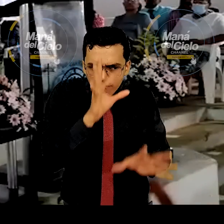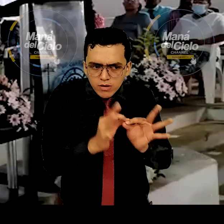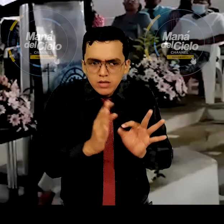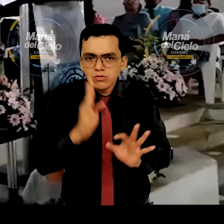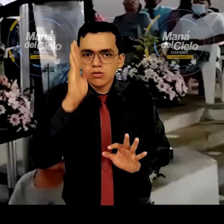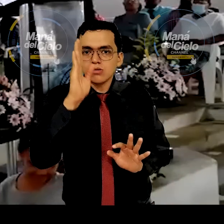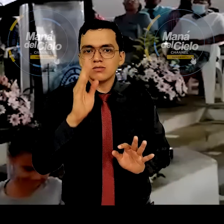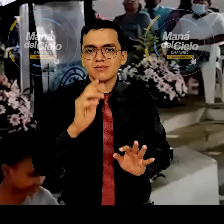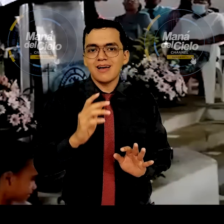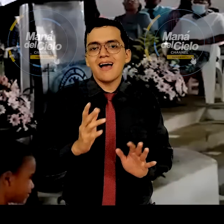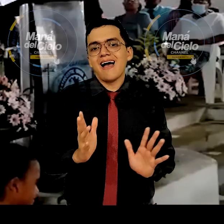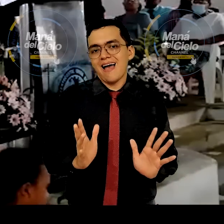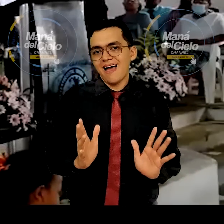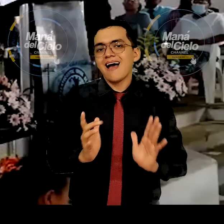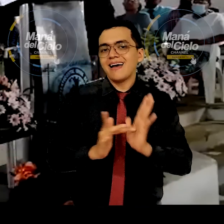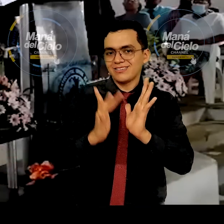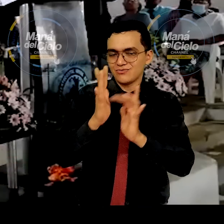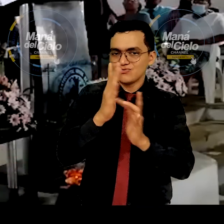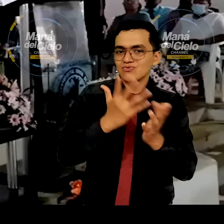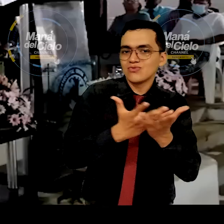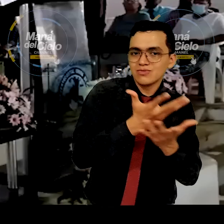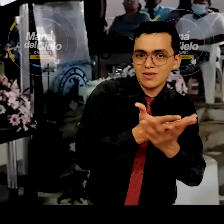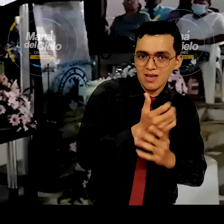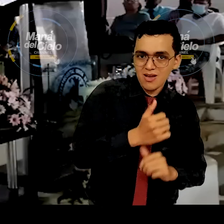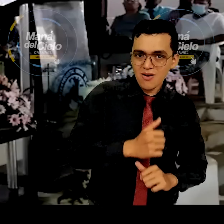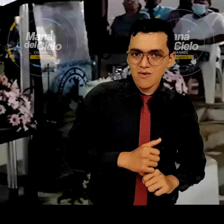Tengo 40 años, está aquí, me dice si yo creo en Dios.